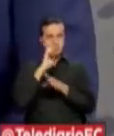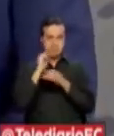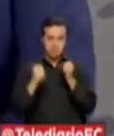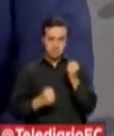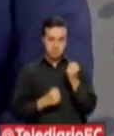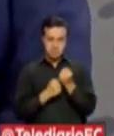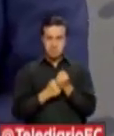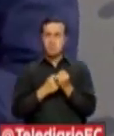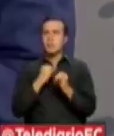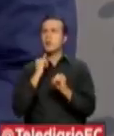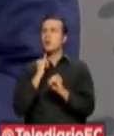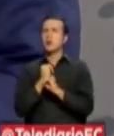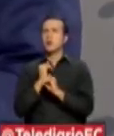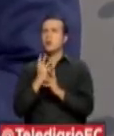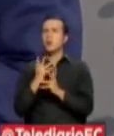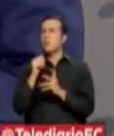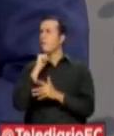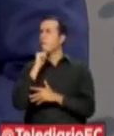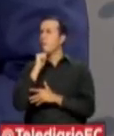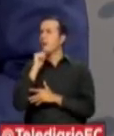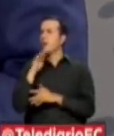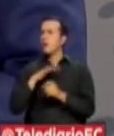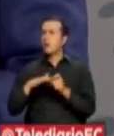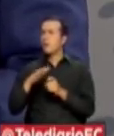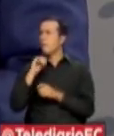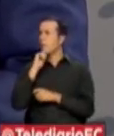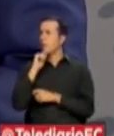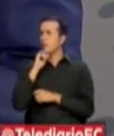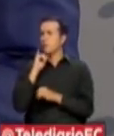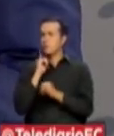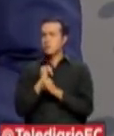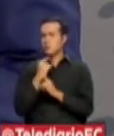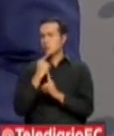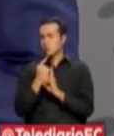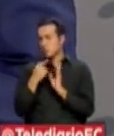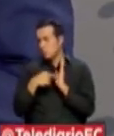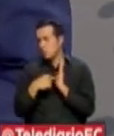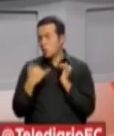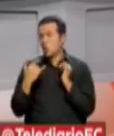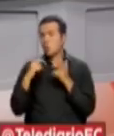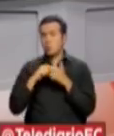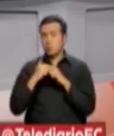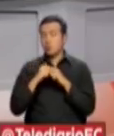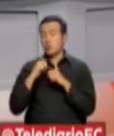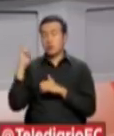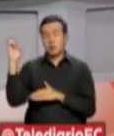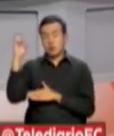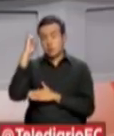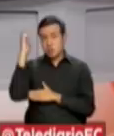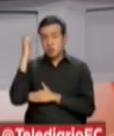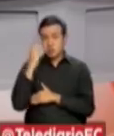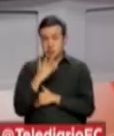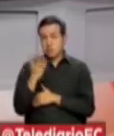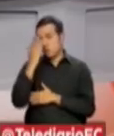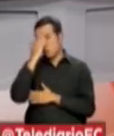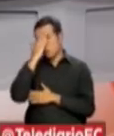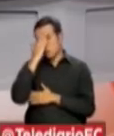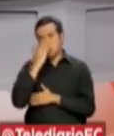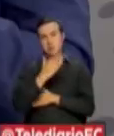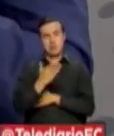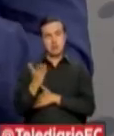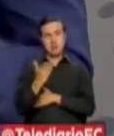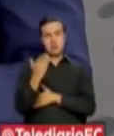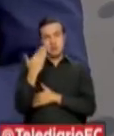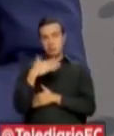clase de institucionalidad hace falta en un momento como éste estamos hablando de un momento de grave emergencia evidentemente